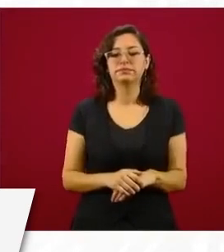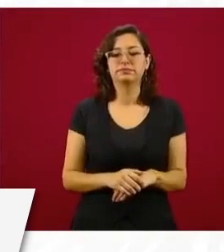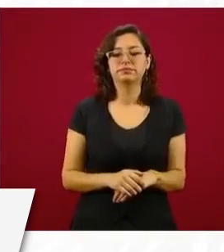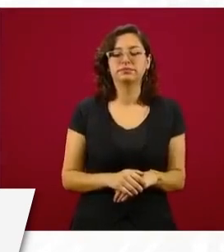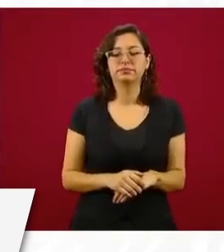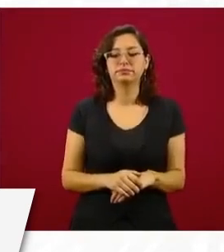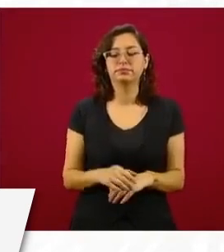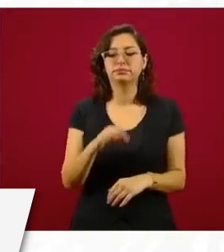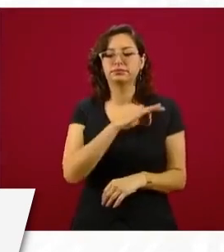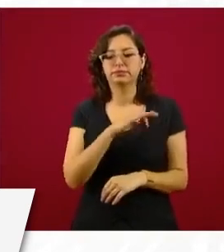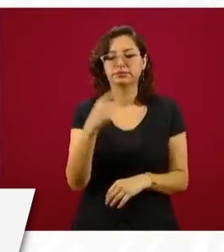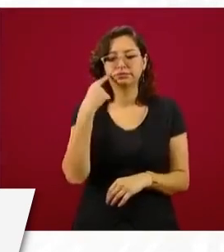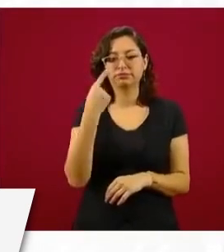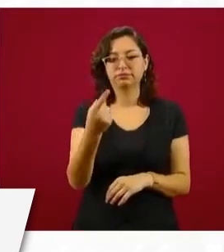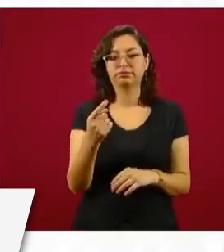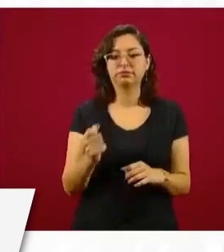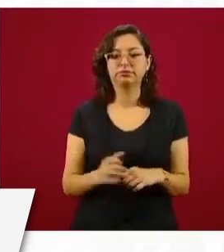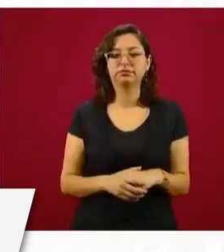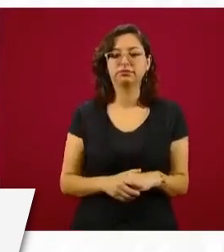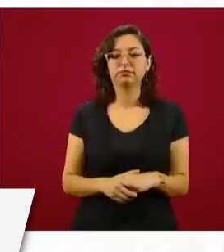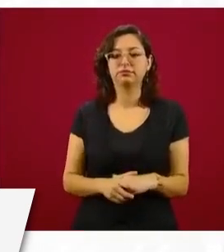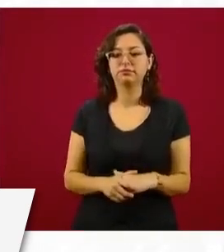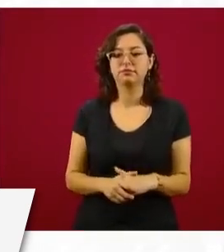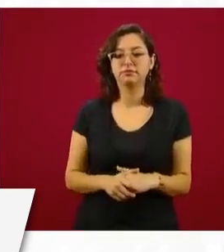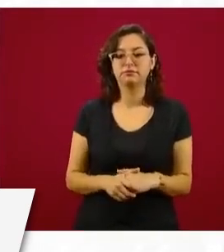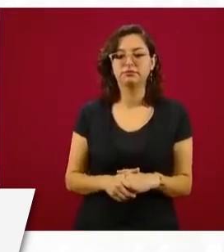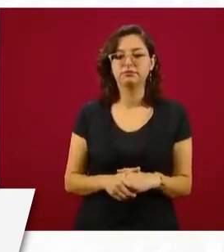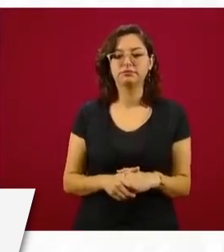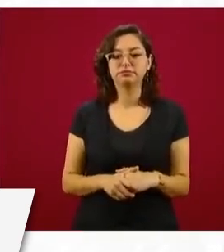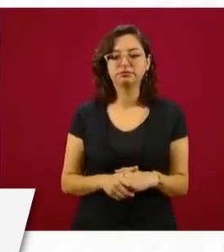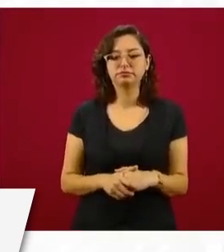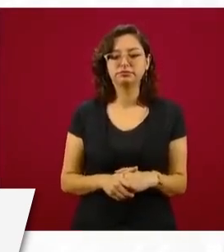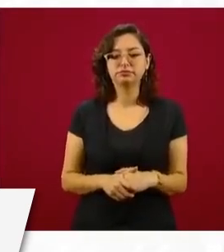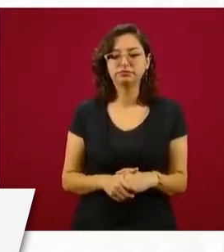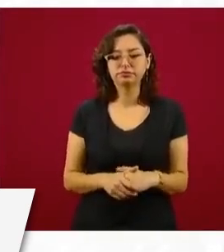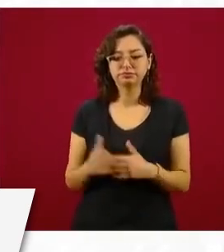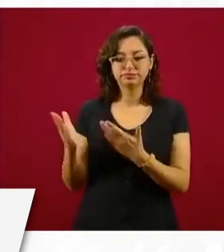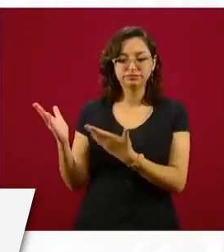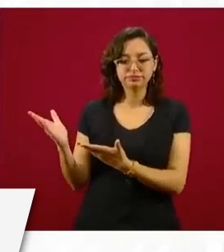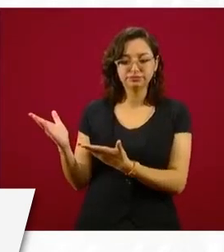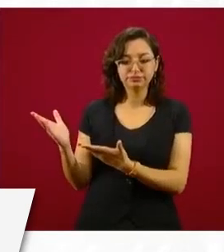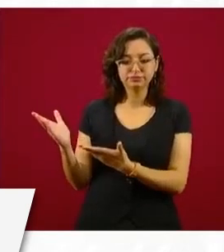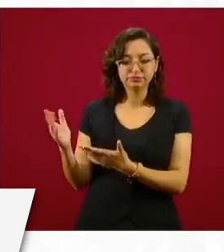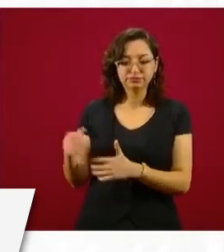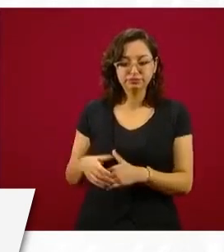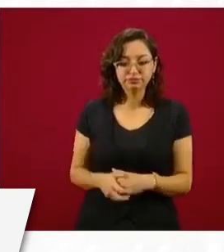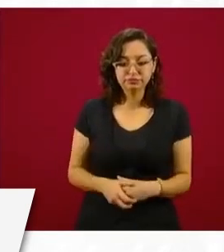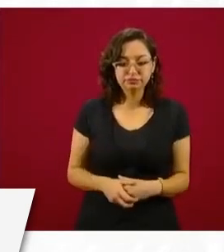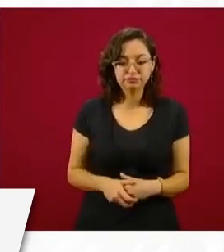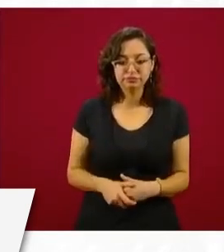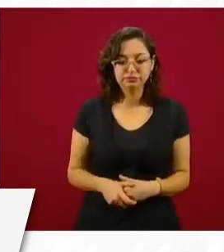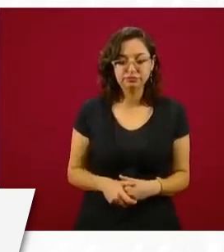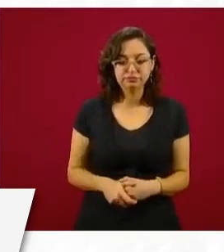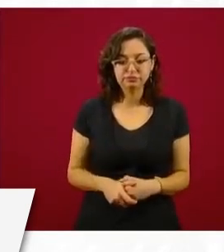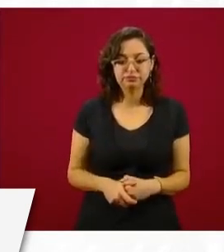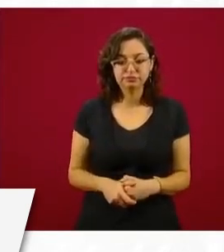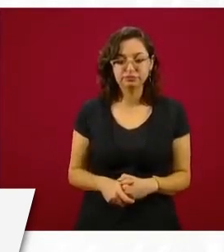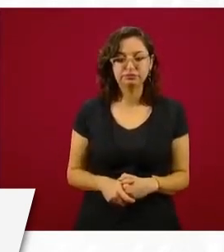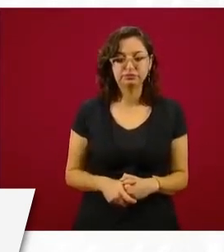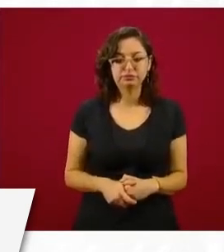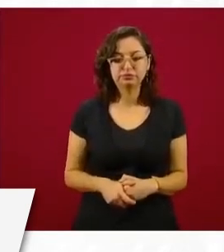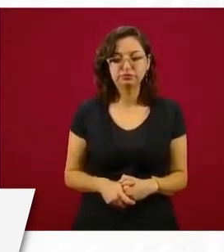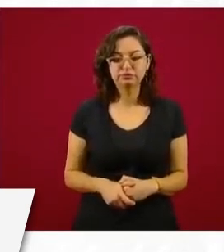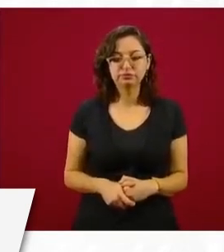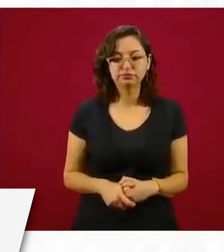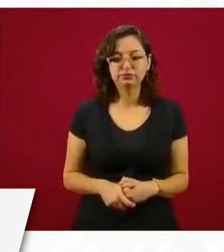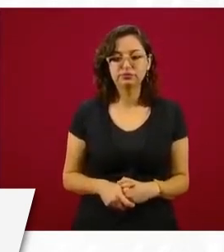ven rápidamente allí, y estas 8 regiones estamos sacando el del precio más alto y el del